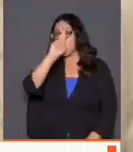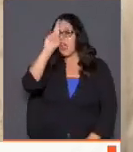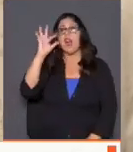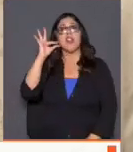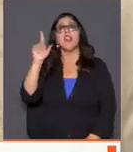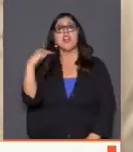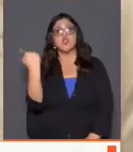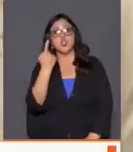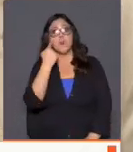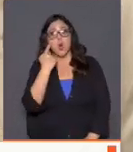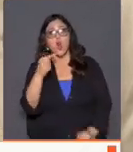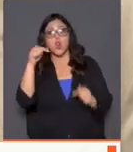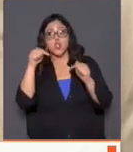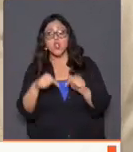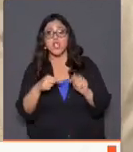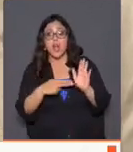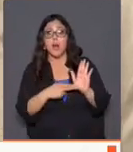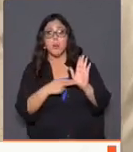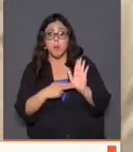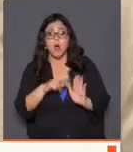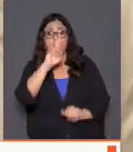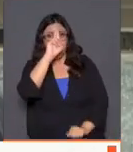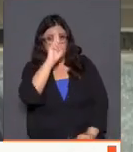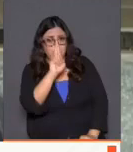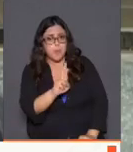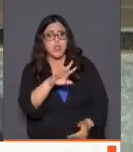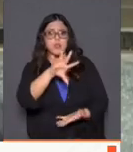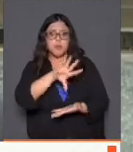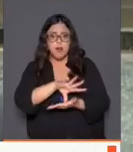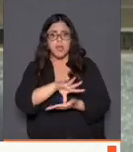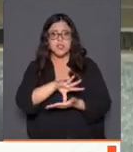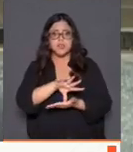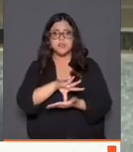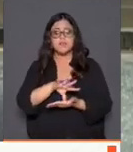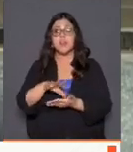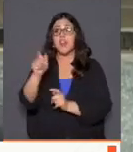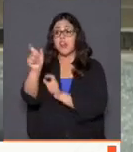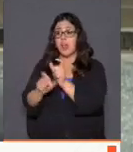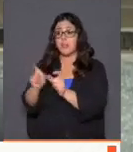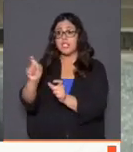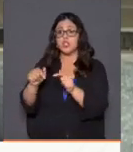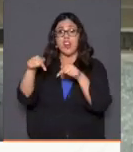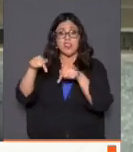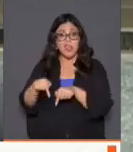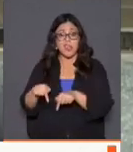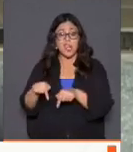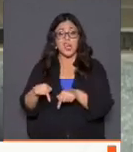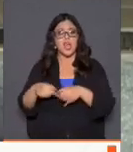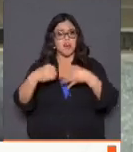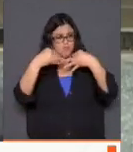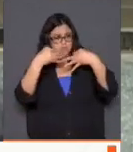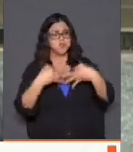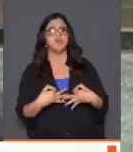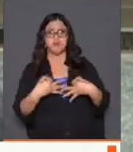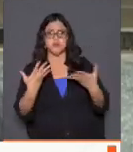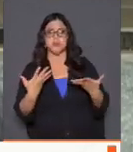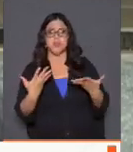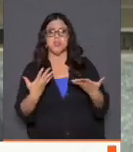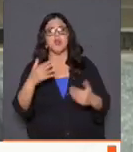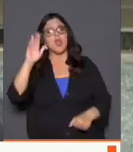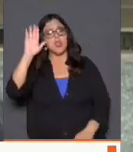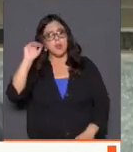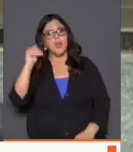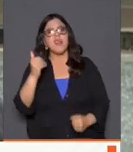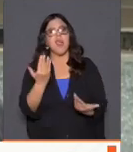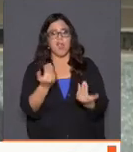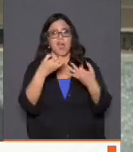y creo que hoy demostró cuánto respeto le tenía al país creo que la gente de edimburgo estuvo a la altura de las circunstancias y le dio la despedida que